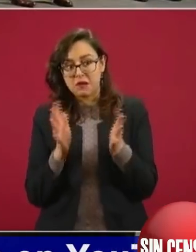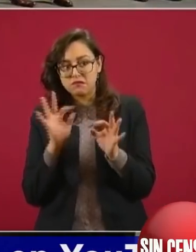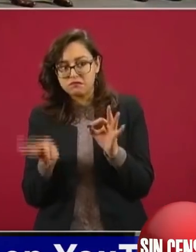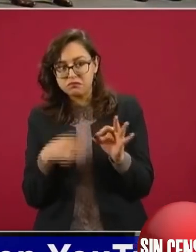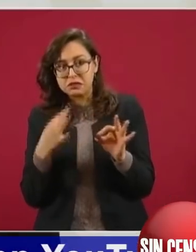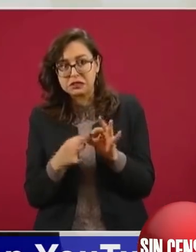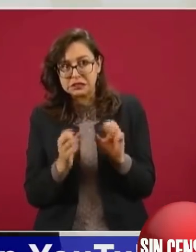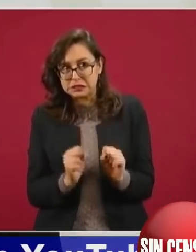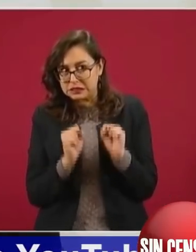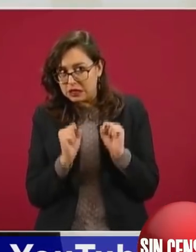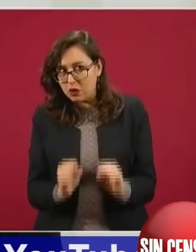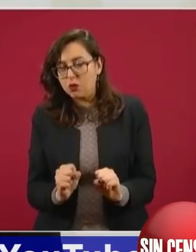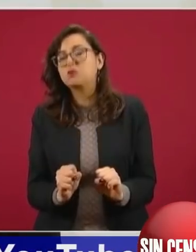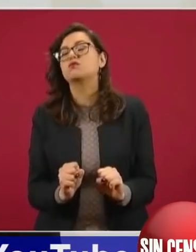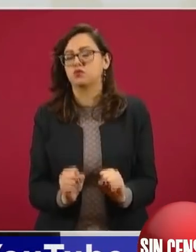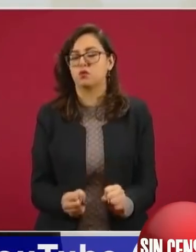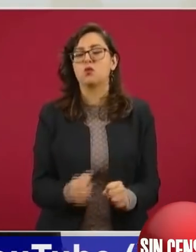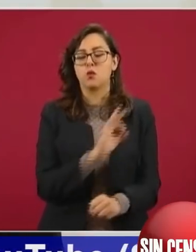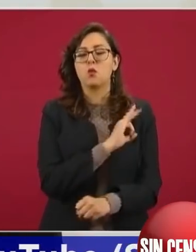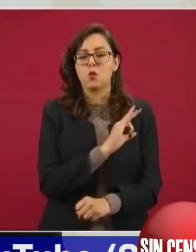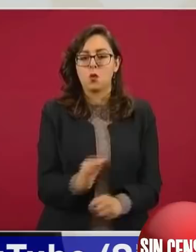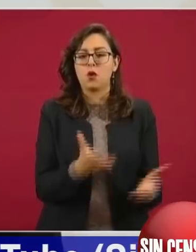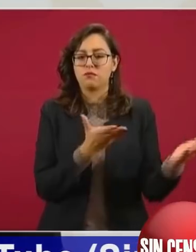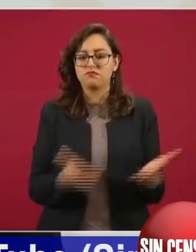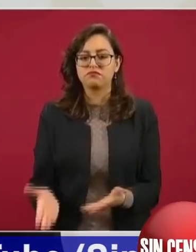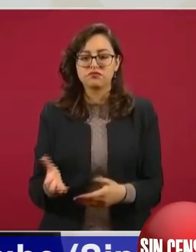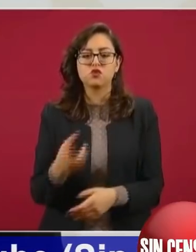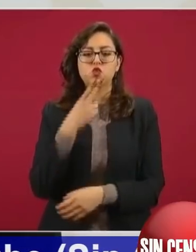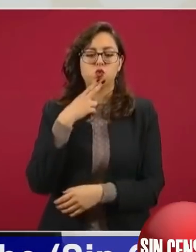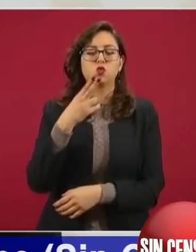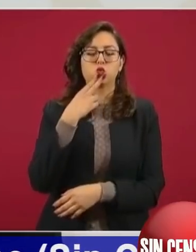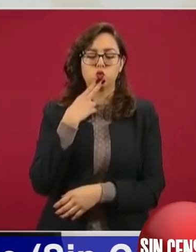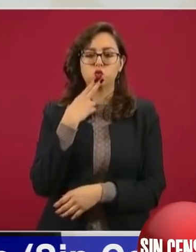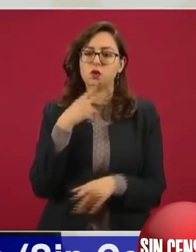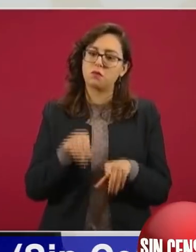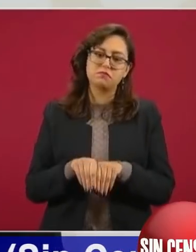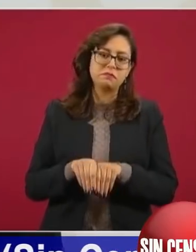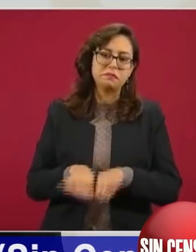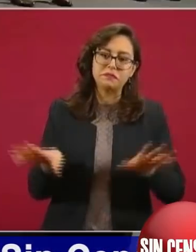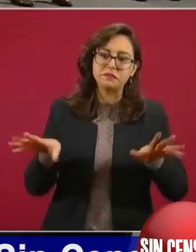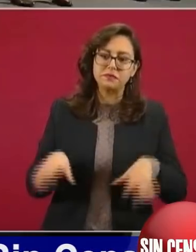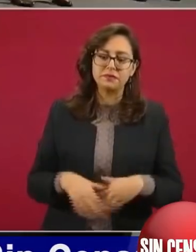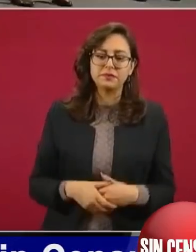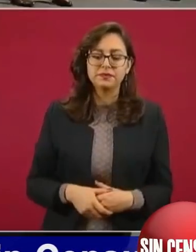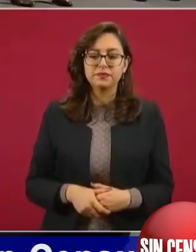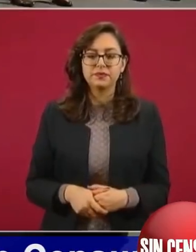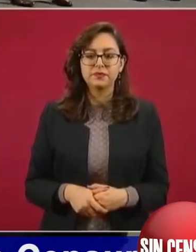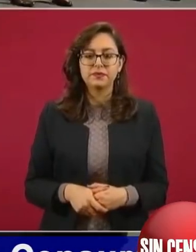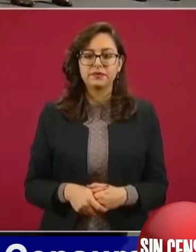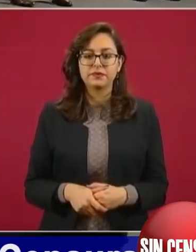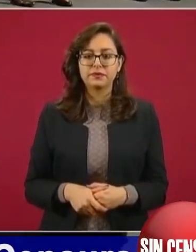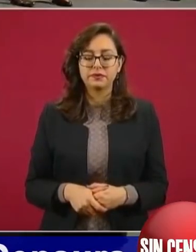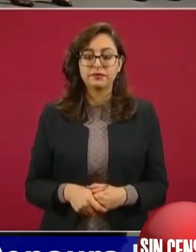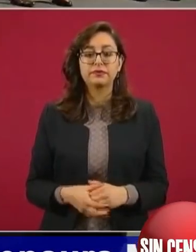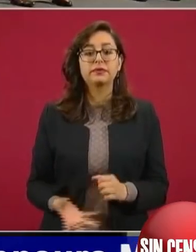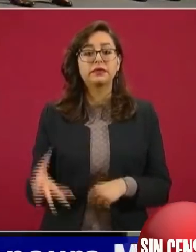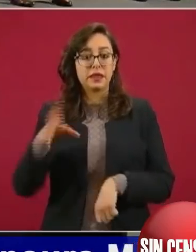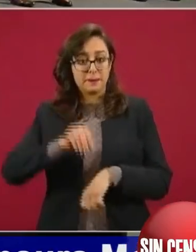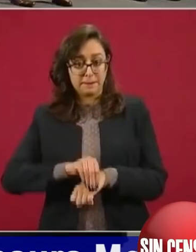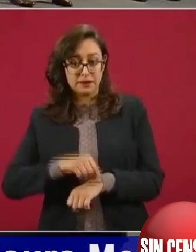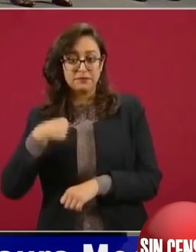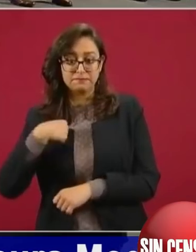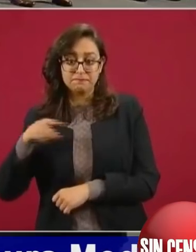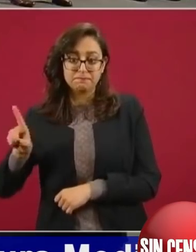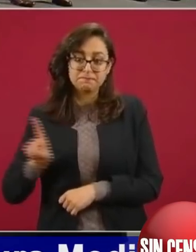seguridad y eficacia, sean utilizadas de manera pronta. Si me permite el presidente, me paso para